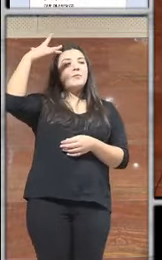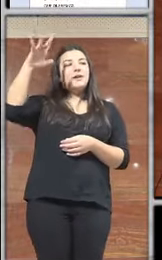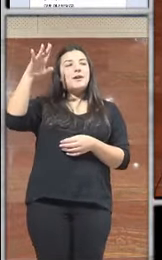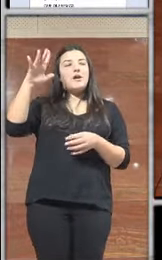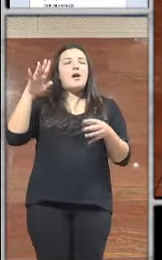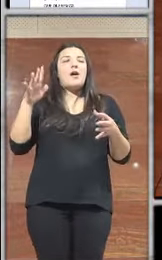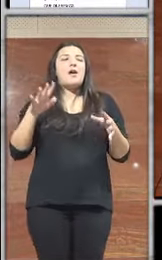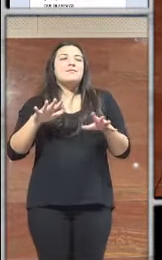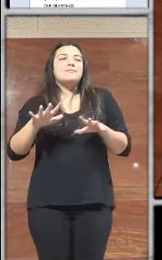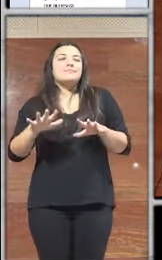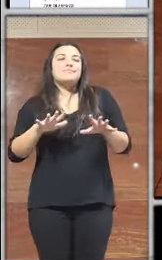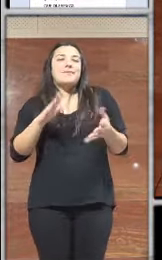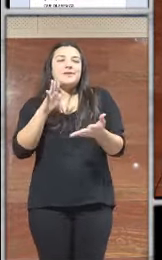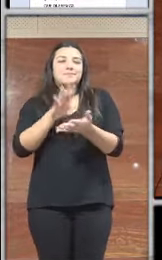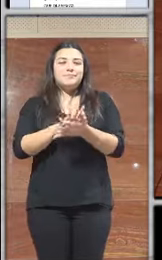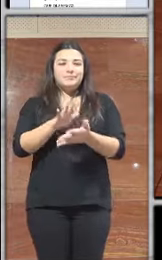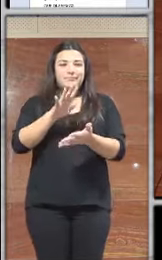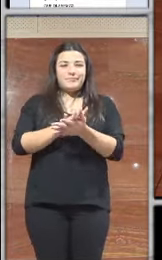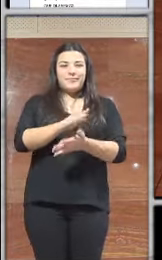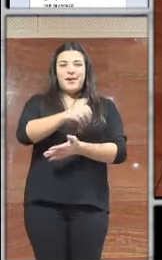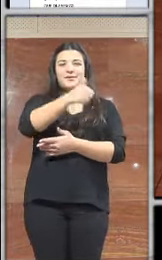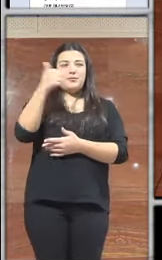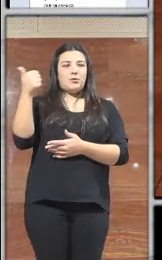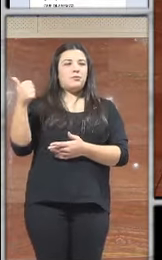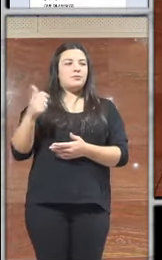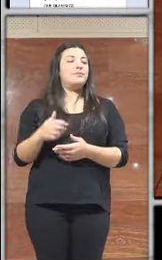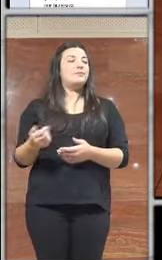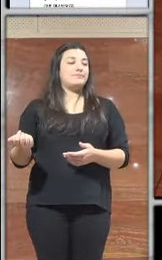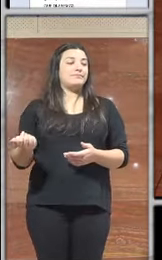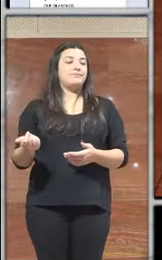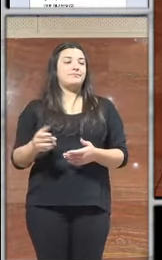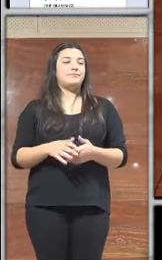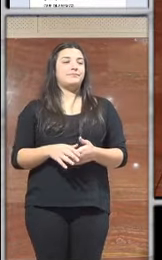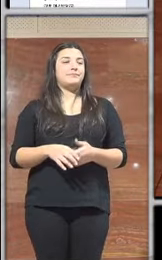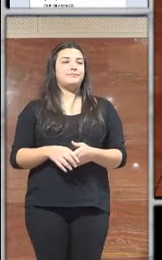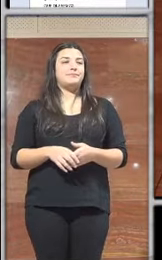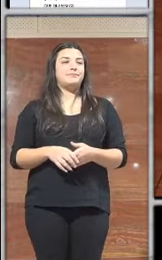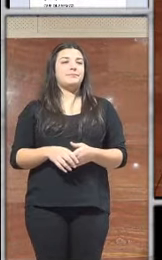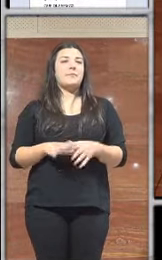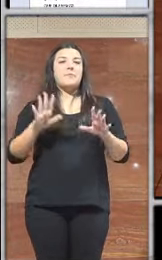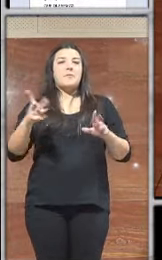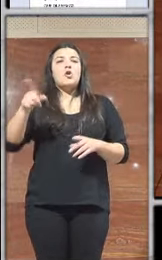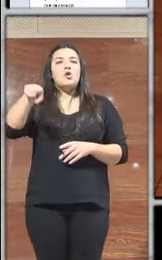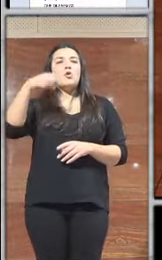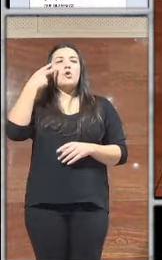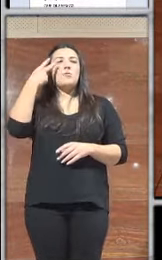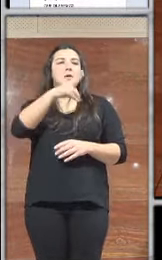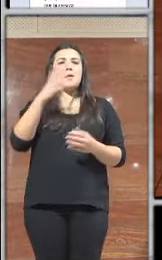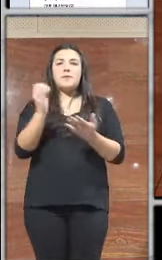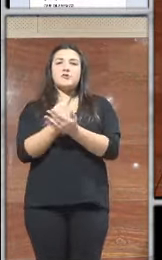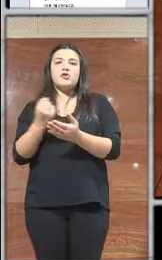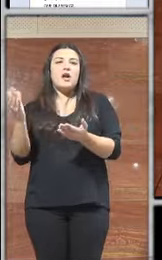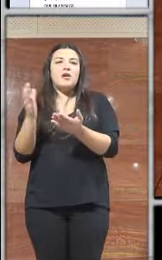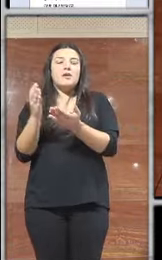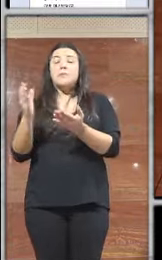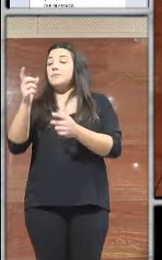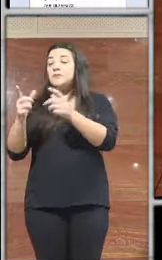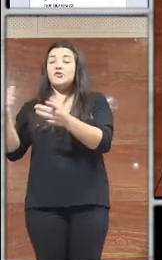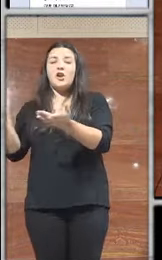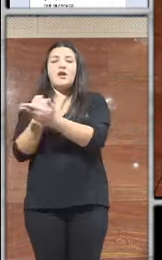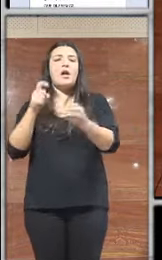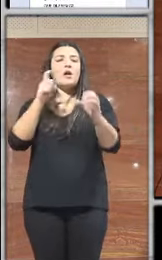pasivo en la recepción y sin embargo le habéis dado un componente creativo muy potente y además para todo tipo de personas en vuestro servicio. En Tarragón hemos